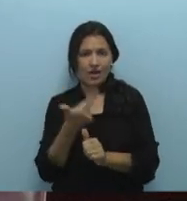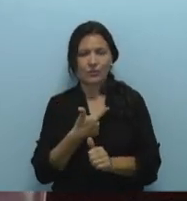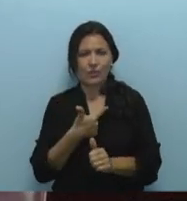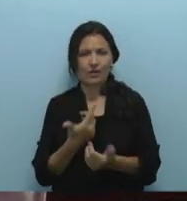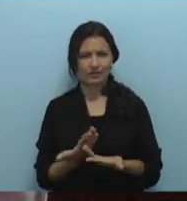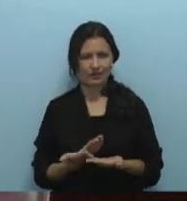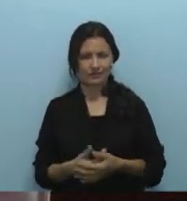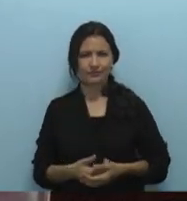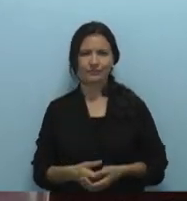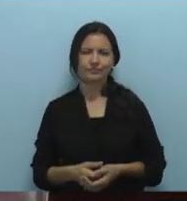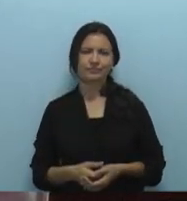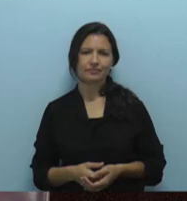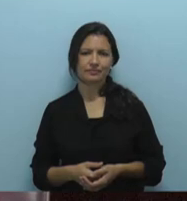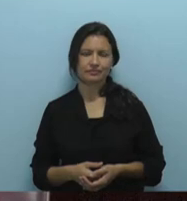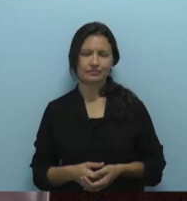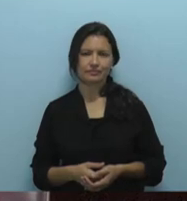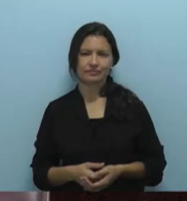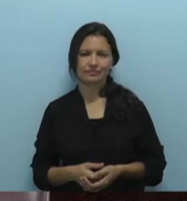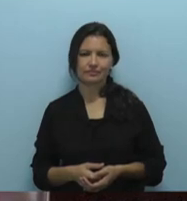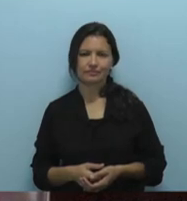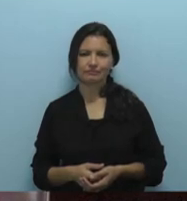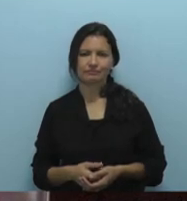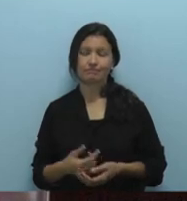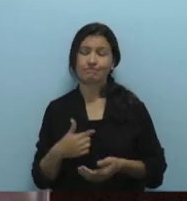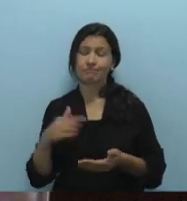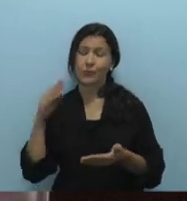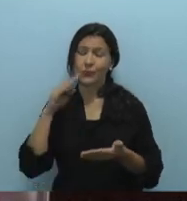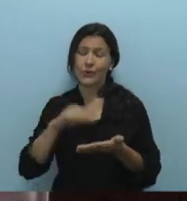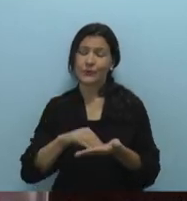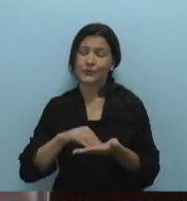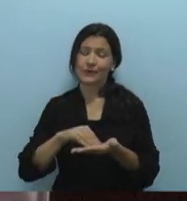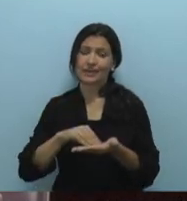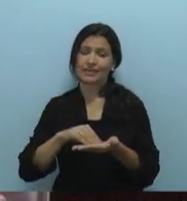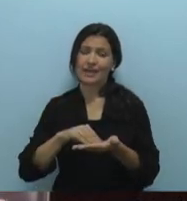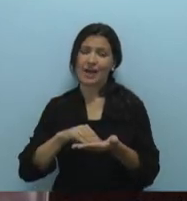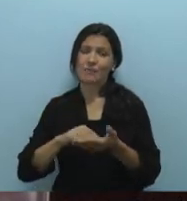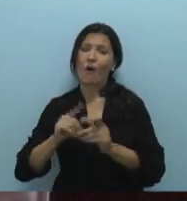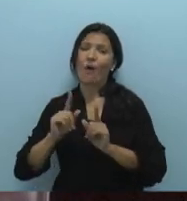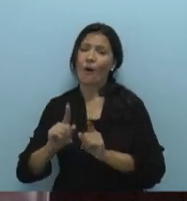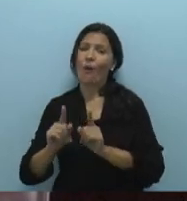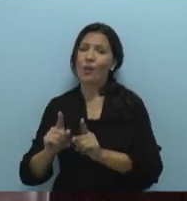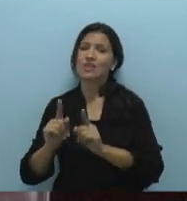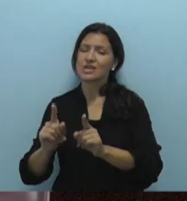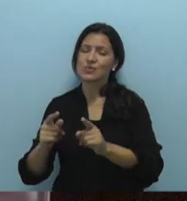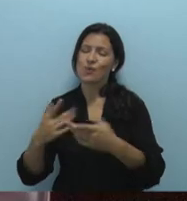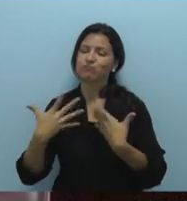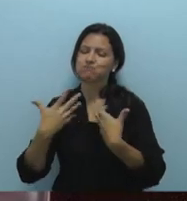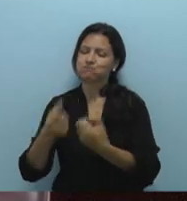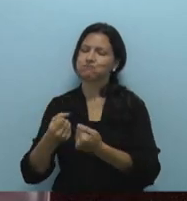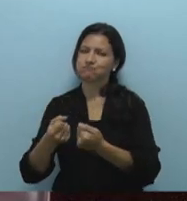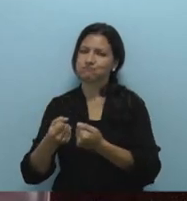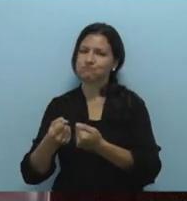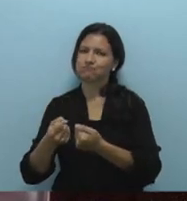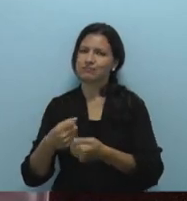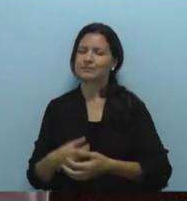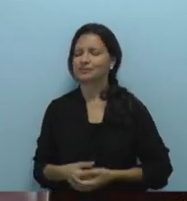desde la cual entiendo que prometemos, los que estamos aquí, que no vamos a claudicar en su defensa. Y